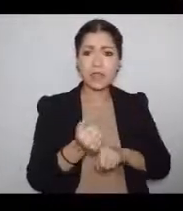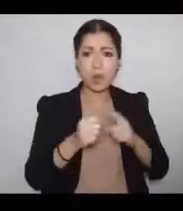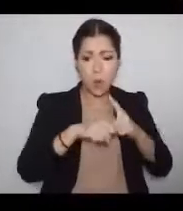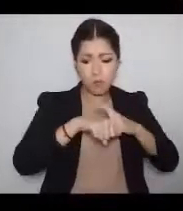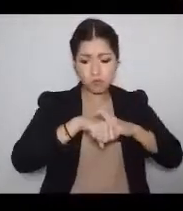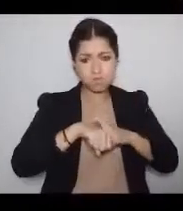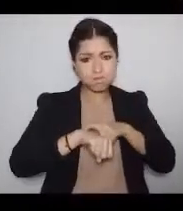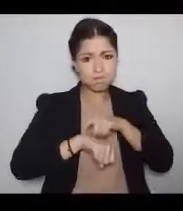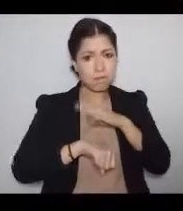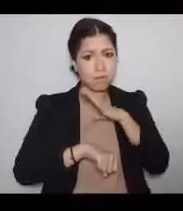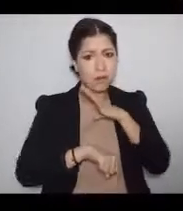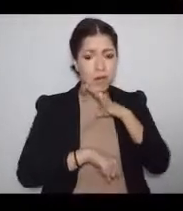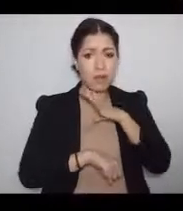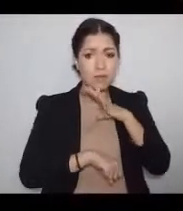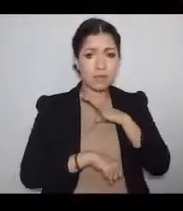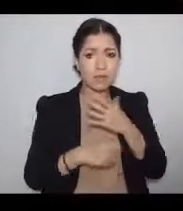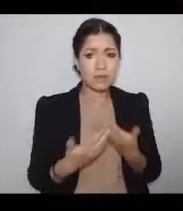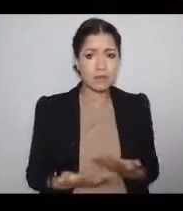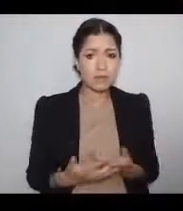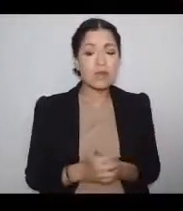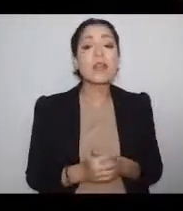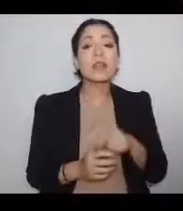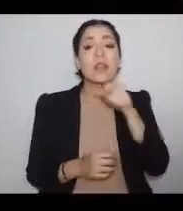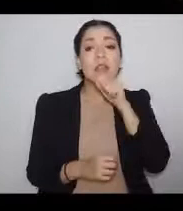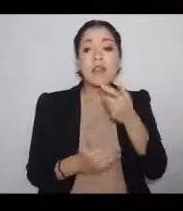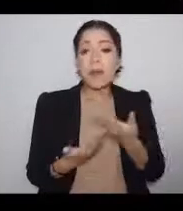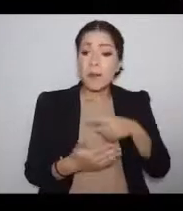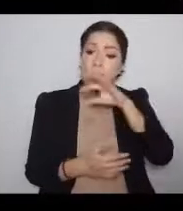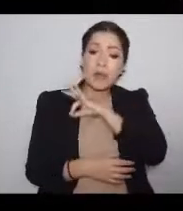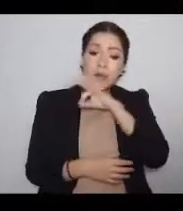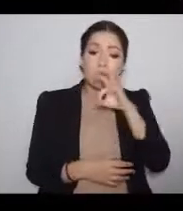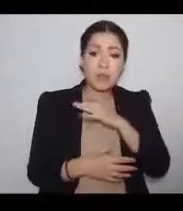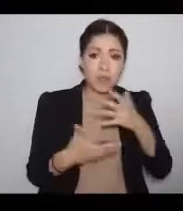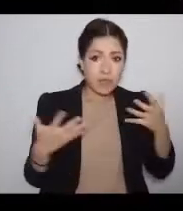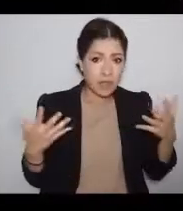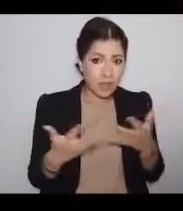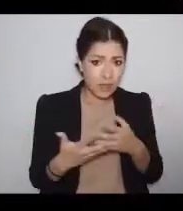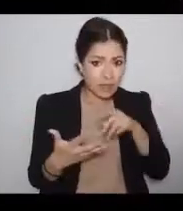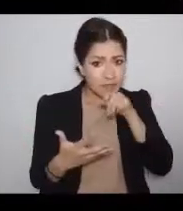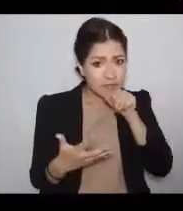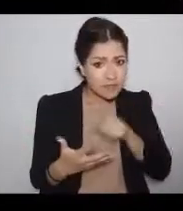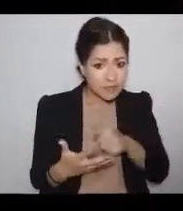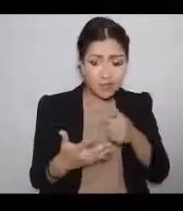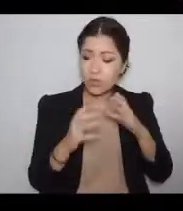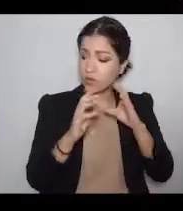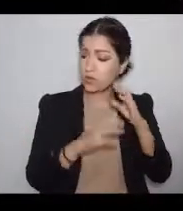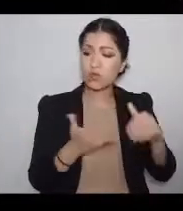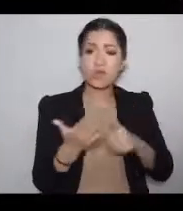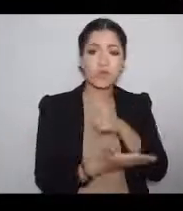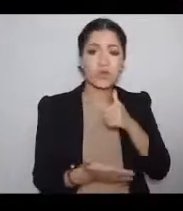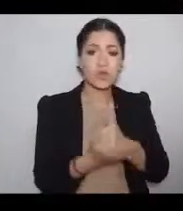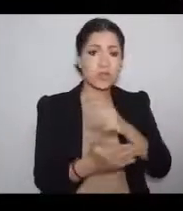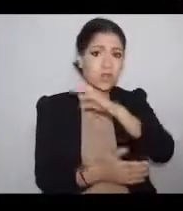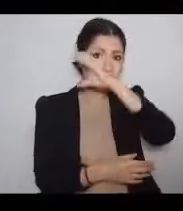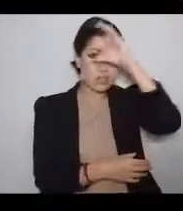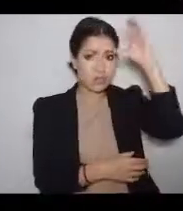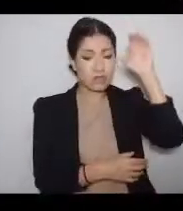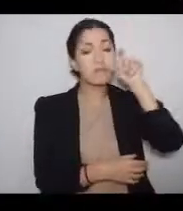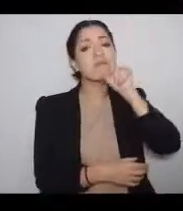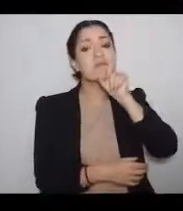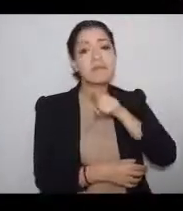llaga. Utilicé las arcas de la corona danesa para edificar Urianenborg, mi ciudad del cielo, en la isla de